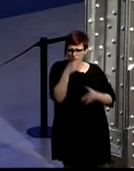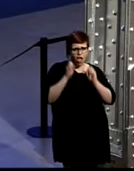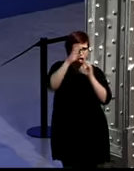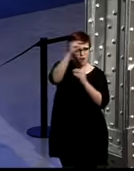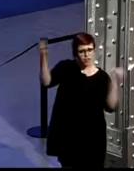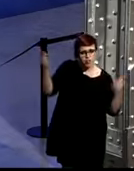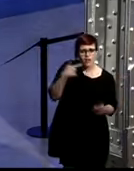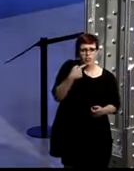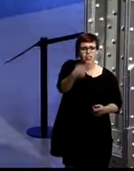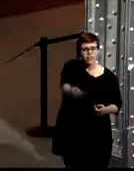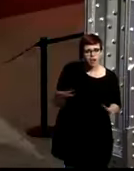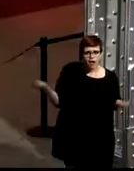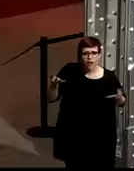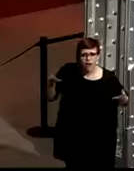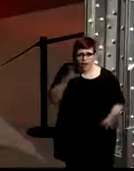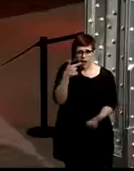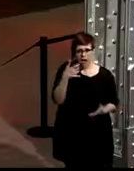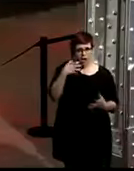¡Vamos! ¿Qué te dije? ¡Que se borrita!